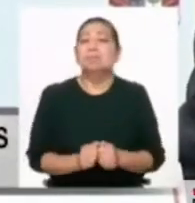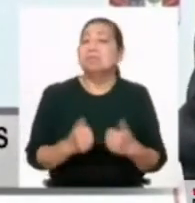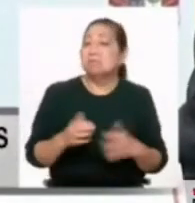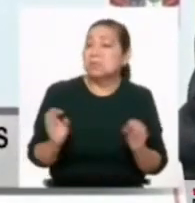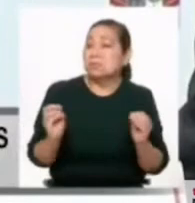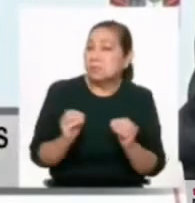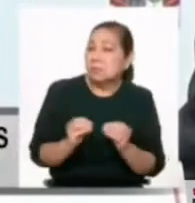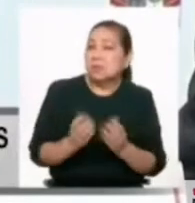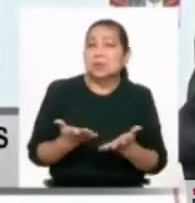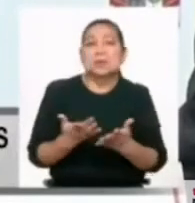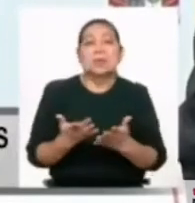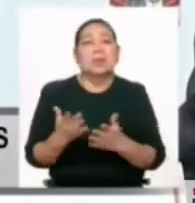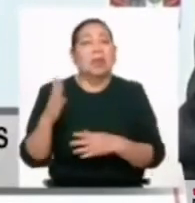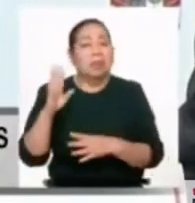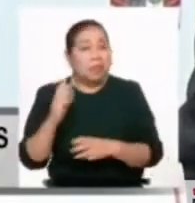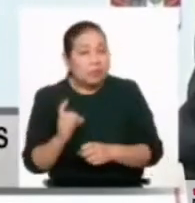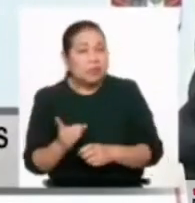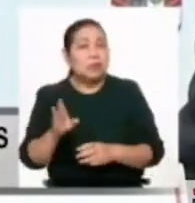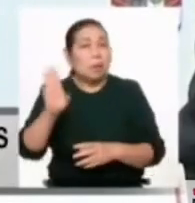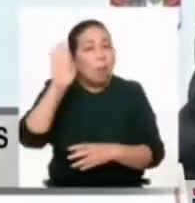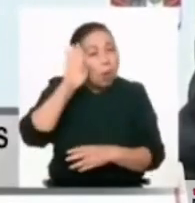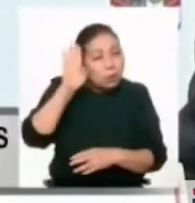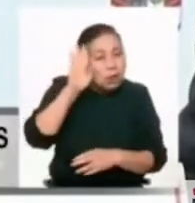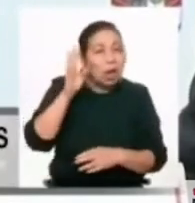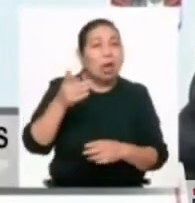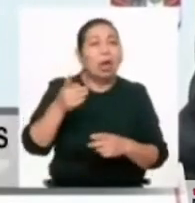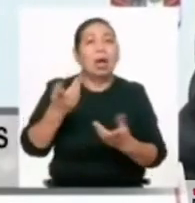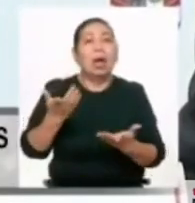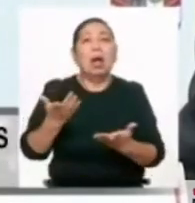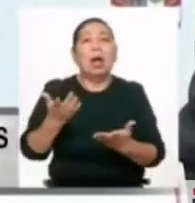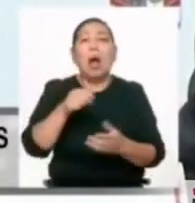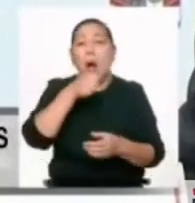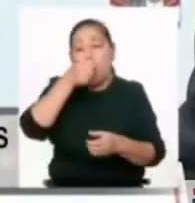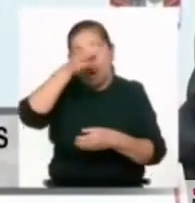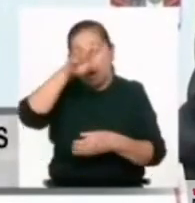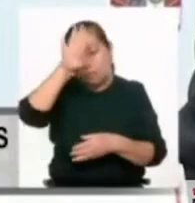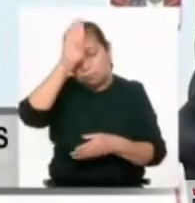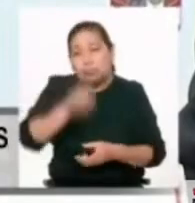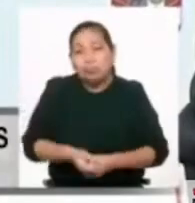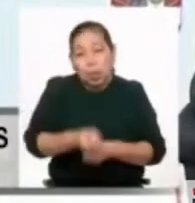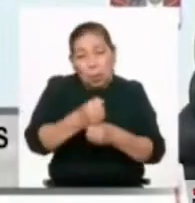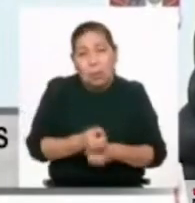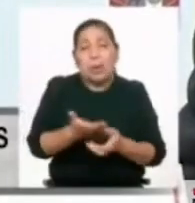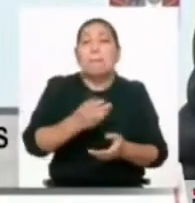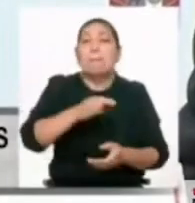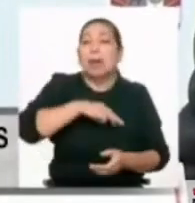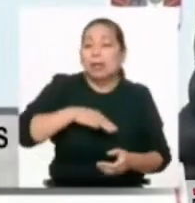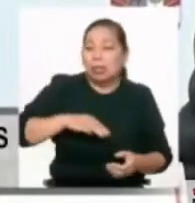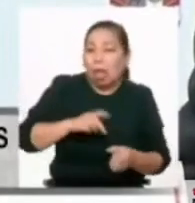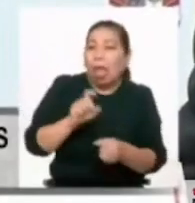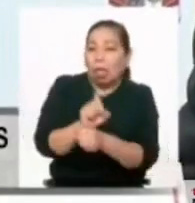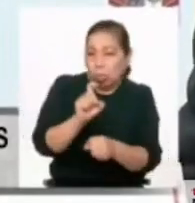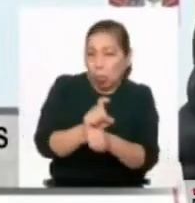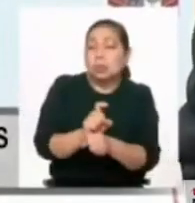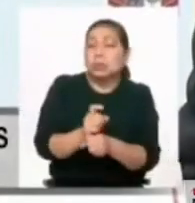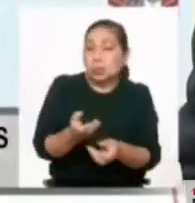ya sea por Defensa Civil, las Fuerzas Armadas, el Cuerpo General de Bomberos, el Ministerio de Educación, donde vamos